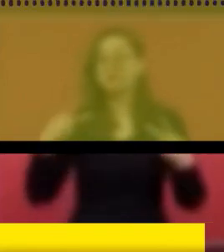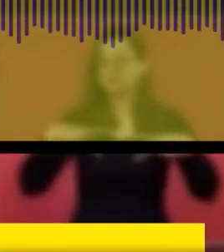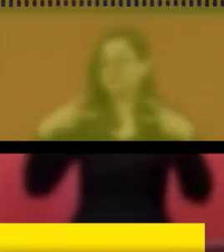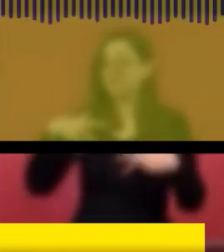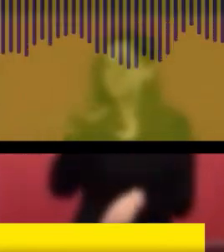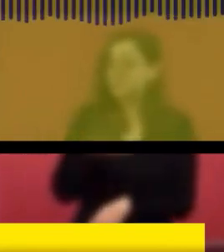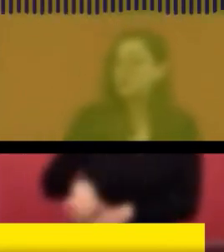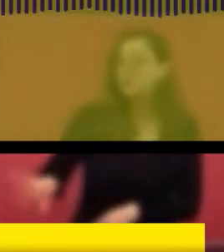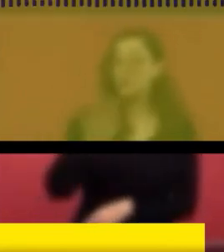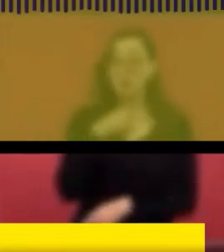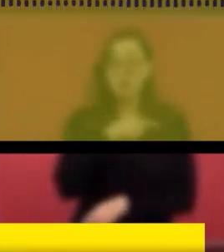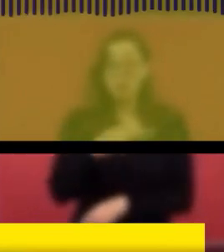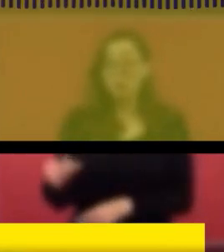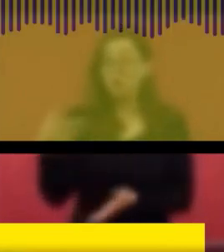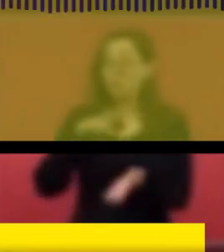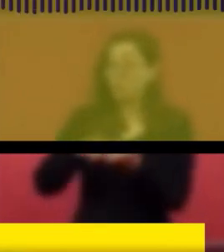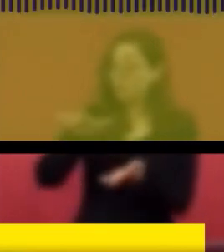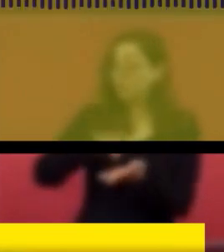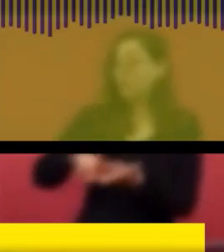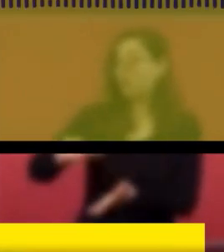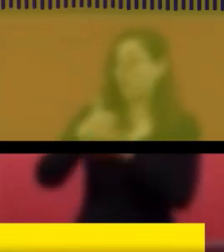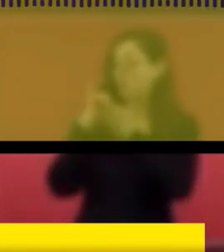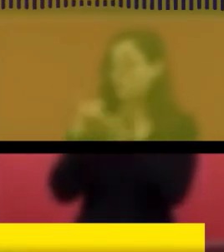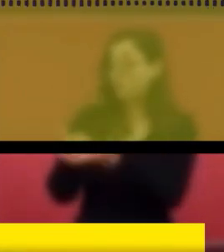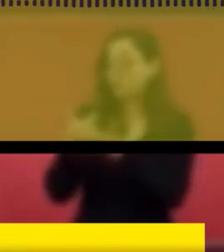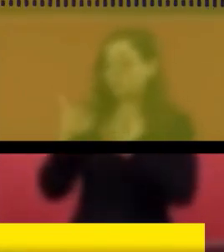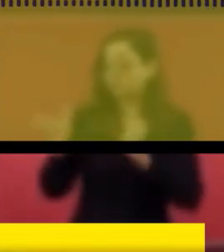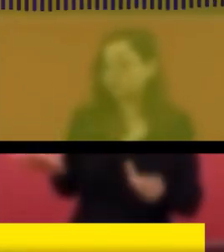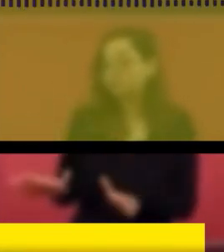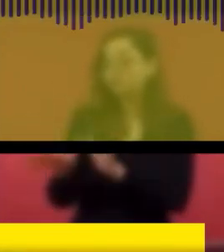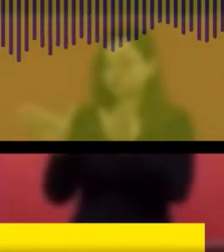se proyectan al futuro, ¿no? Son pan para hoy,